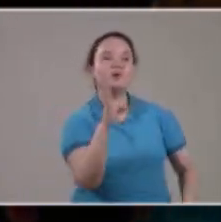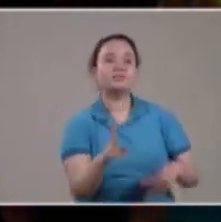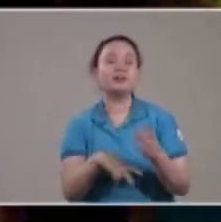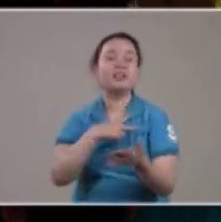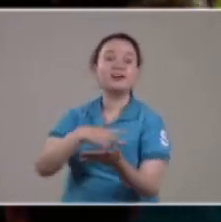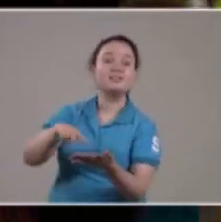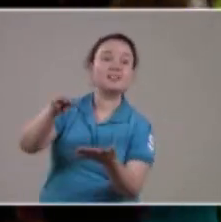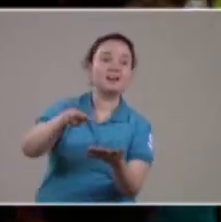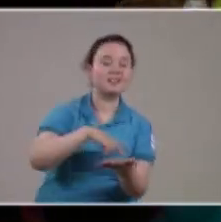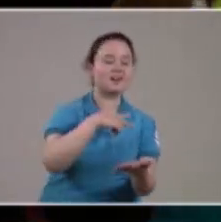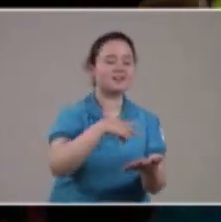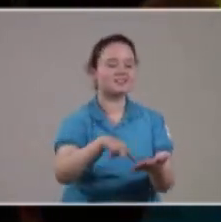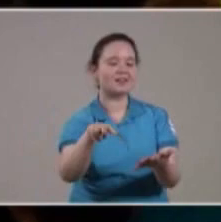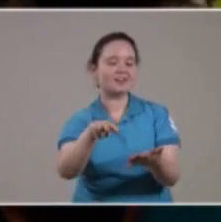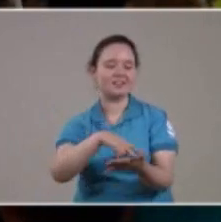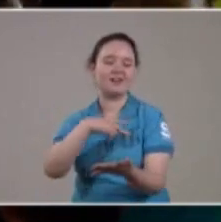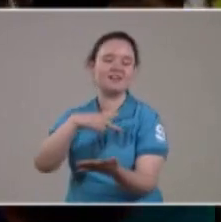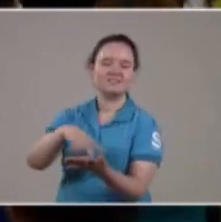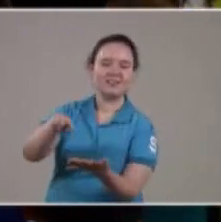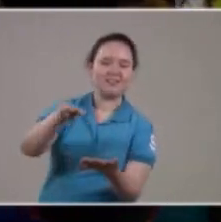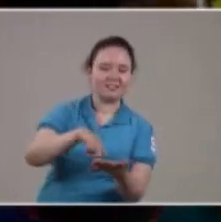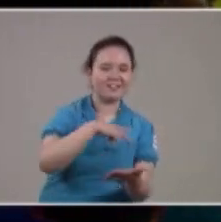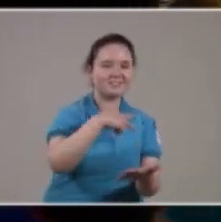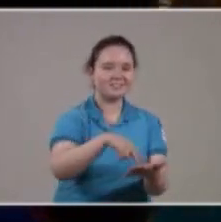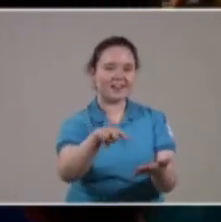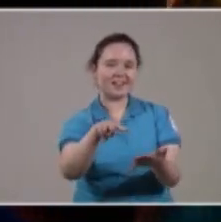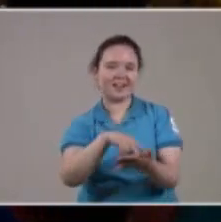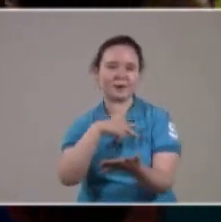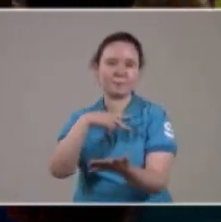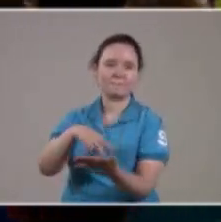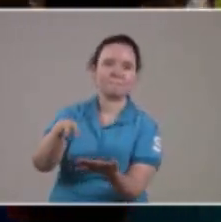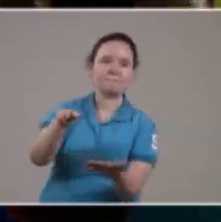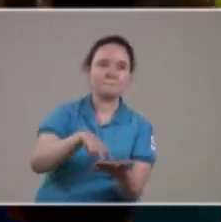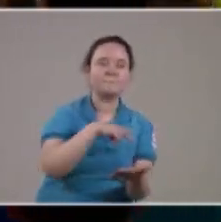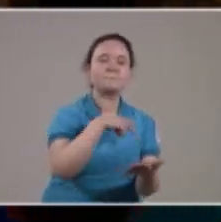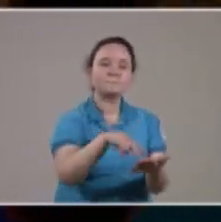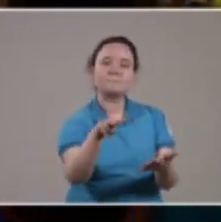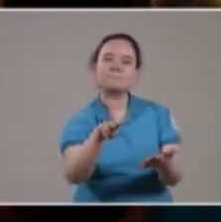quiero danzar, danzar, danzar, danzar, danzar.